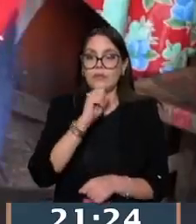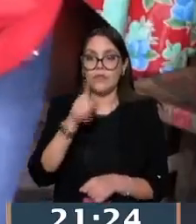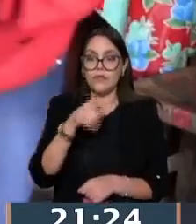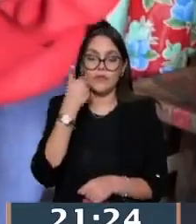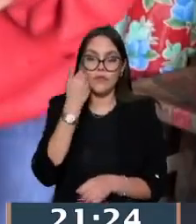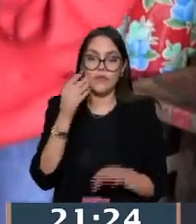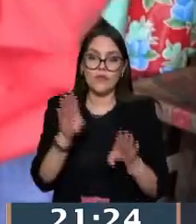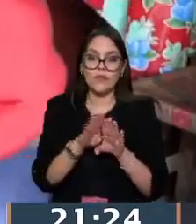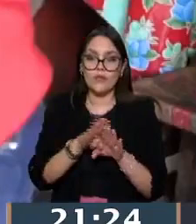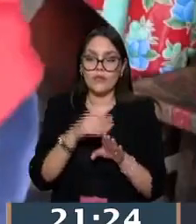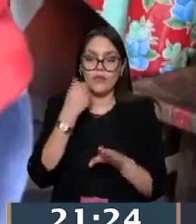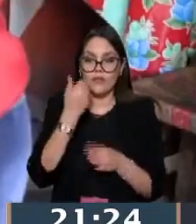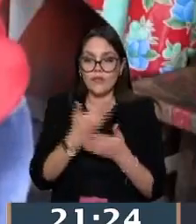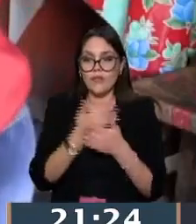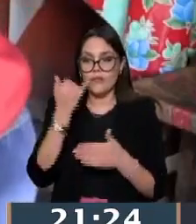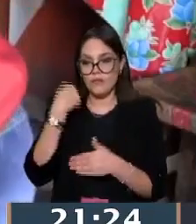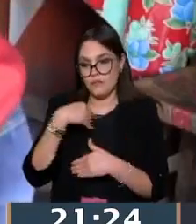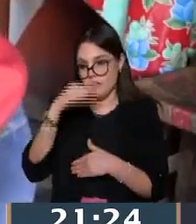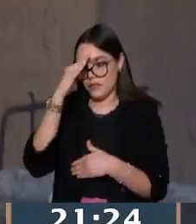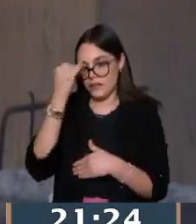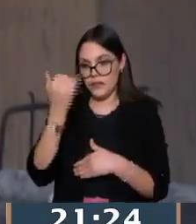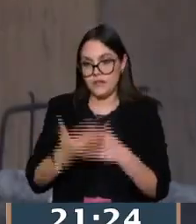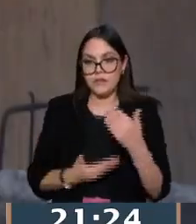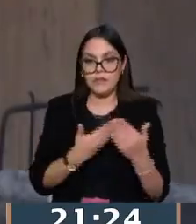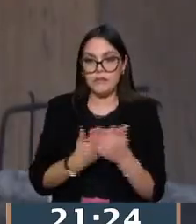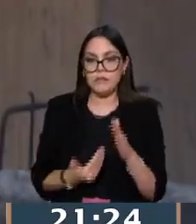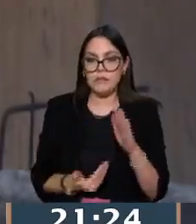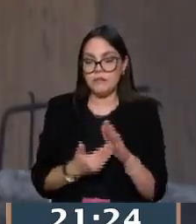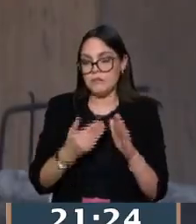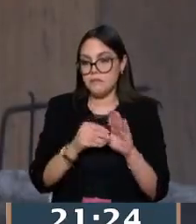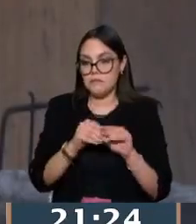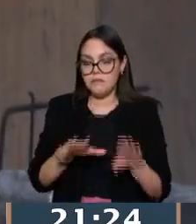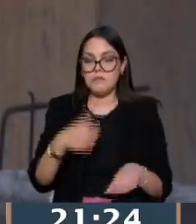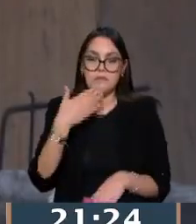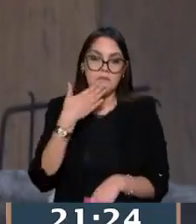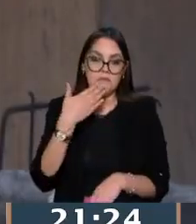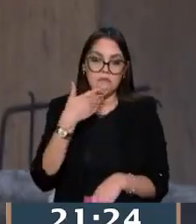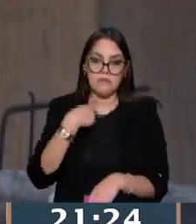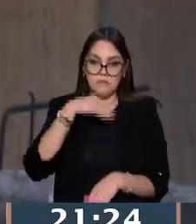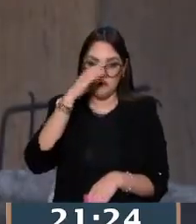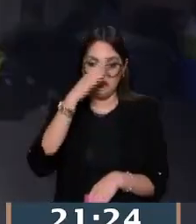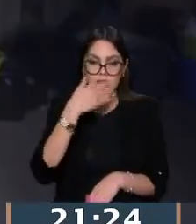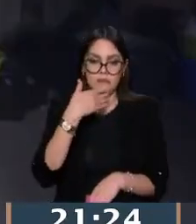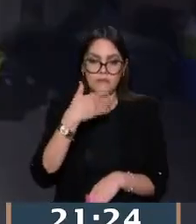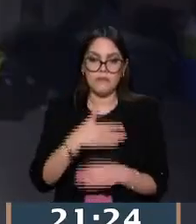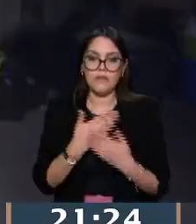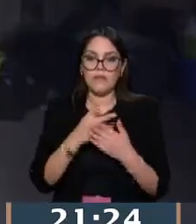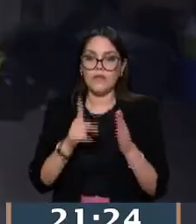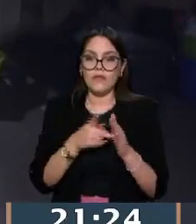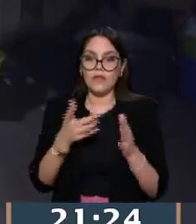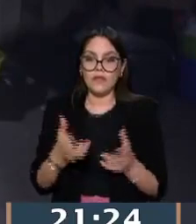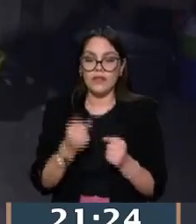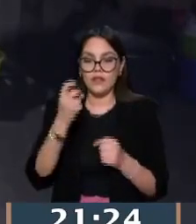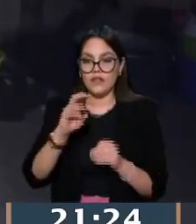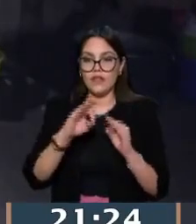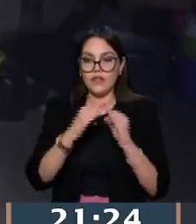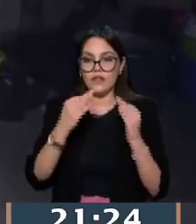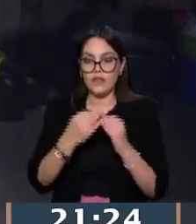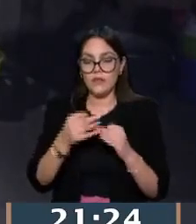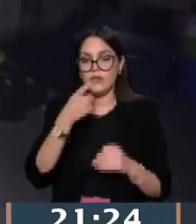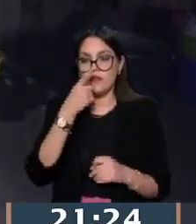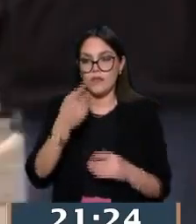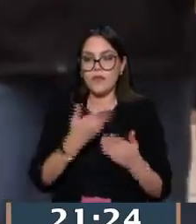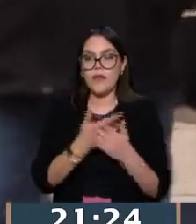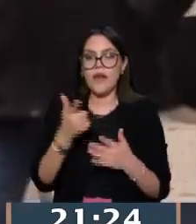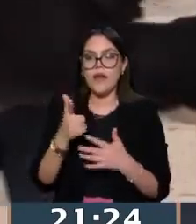me parece muy bueno que lo pongamos en la mesa. Y ante esta nueva narrativa de intentar rescatar el mito de la meritocracia, ¿qué hacer desde